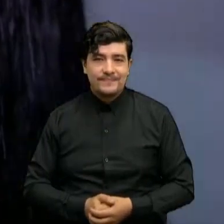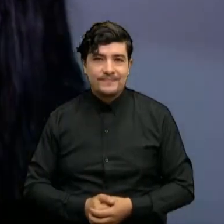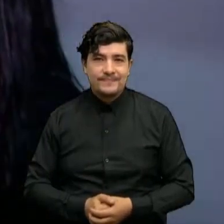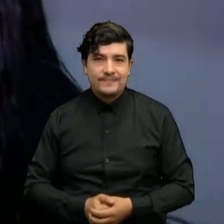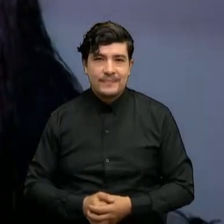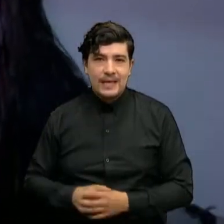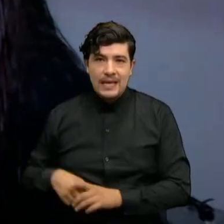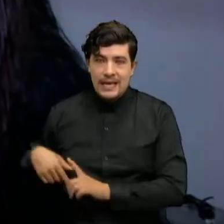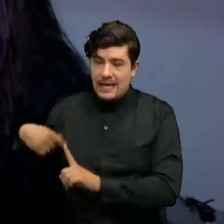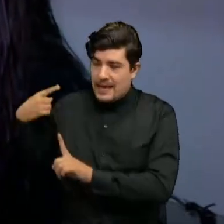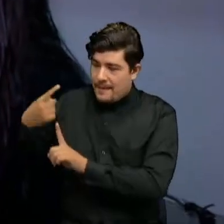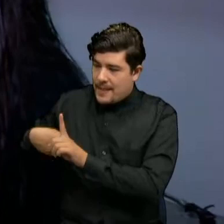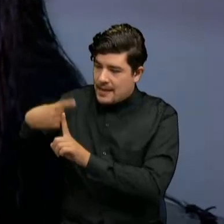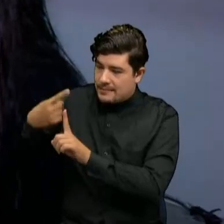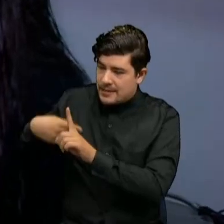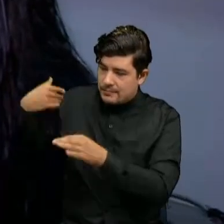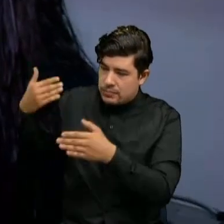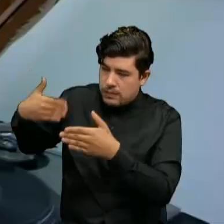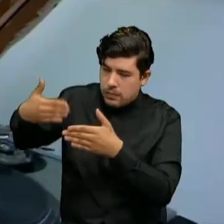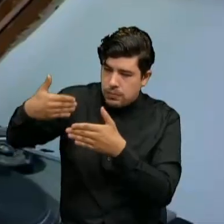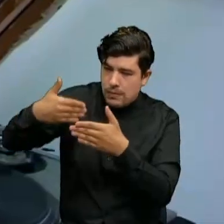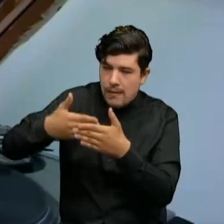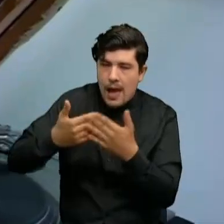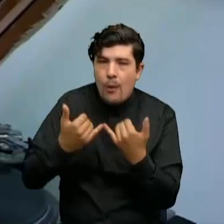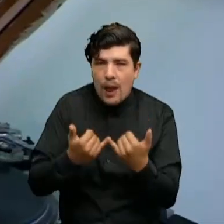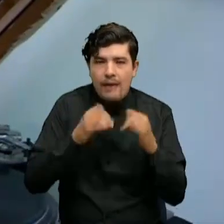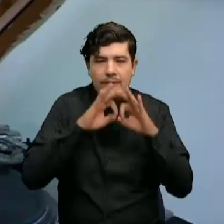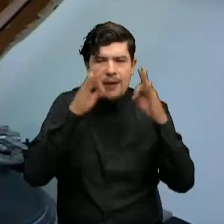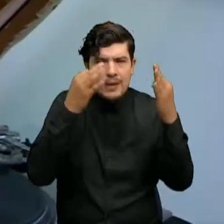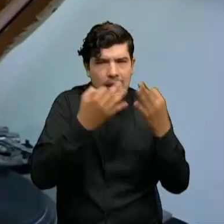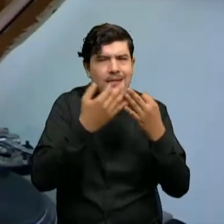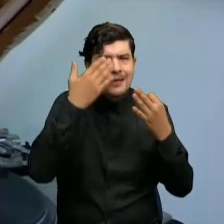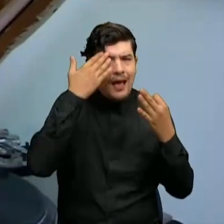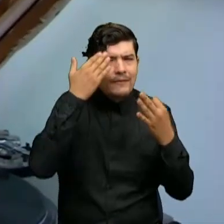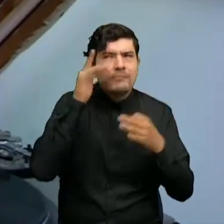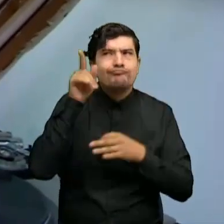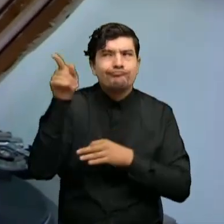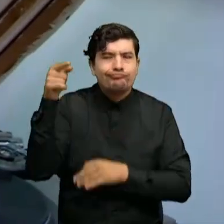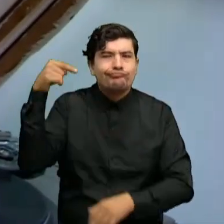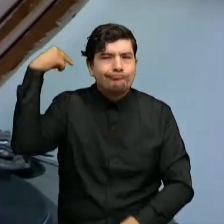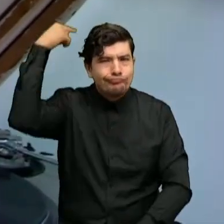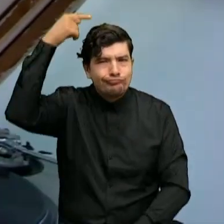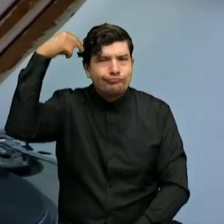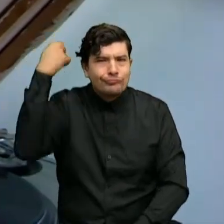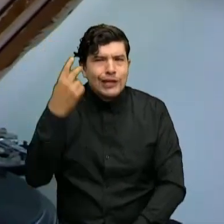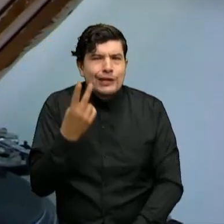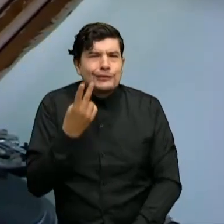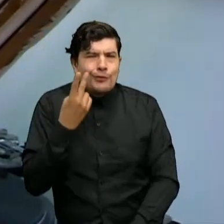espinoza afirman que ganaron dos ángeles en el cielo sin embargo guardan un espacio en su casa dedicado a ellos